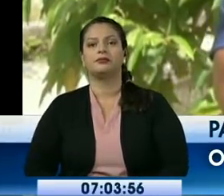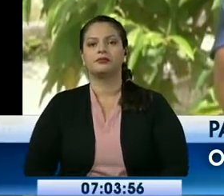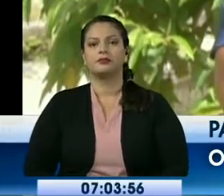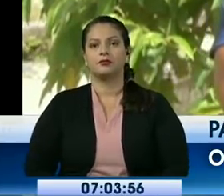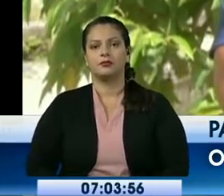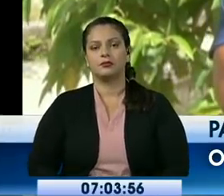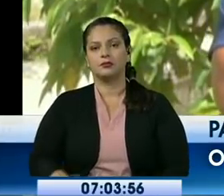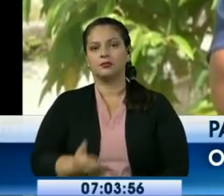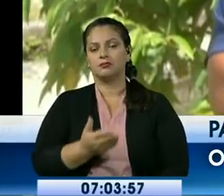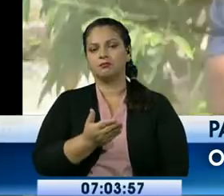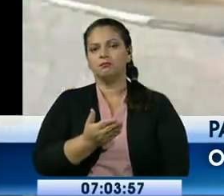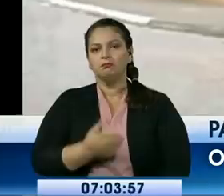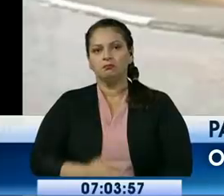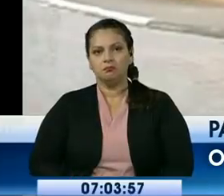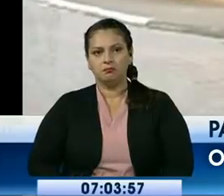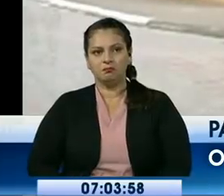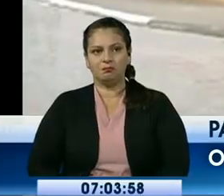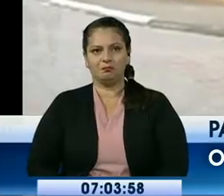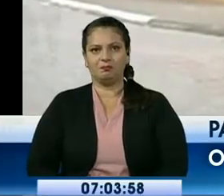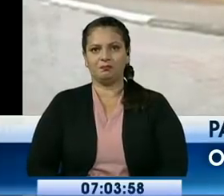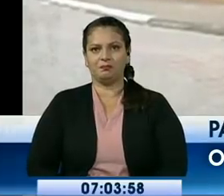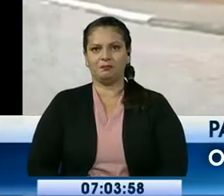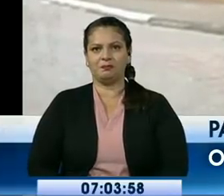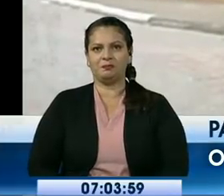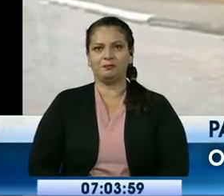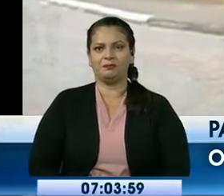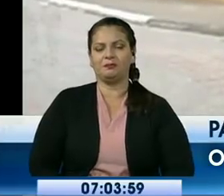Miguel Arcángel de Río Verde.